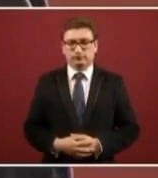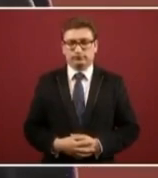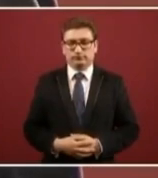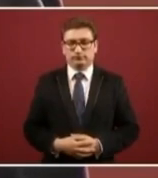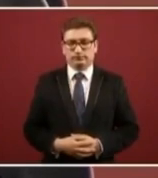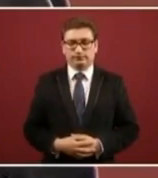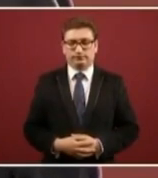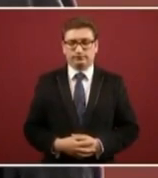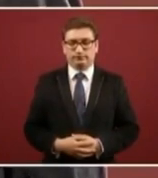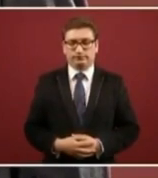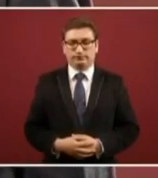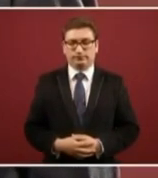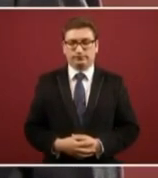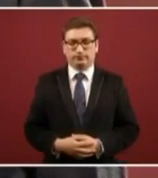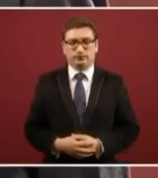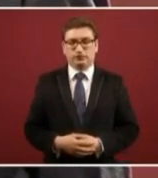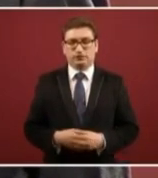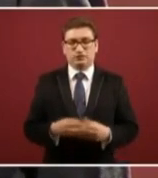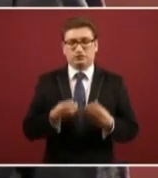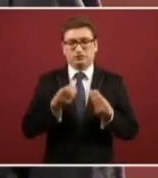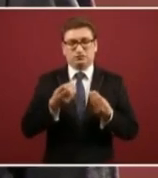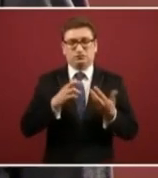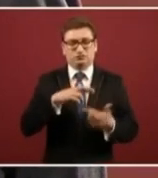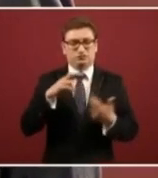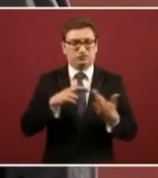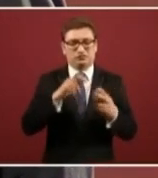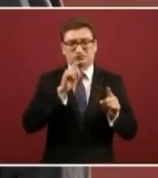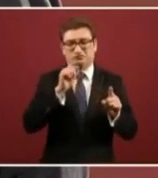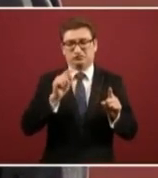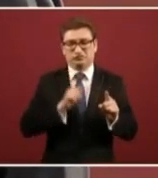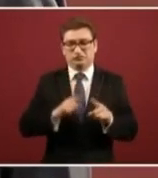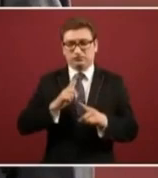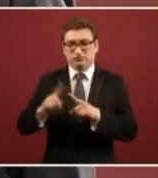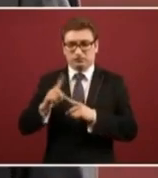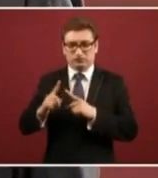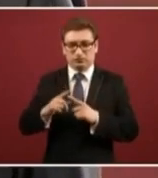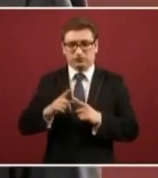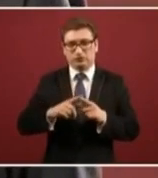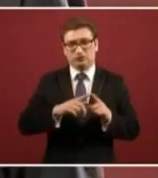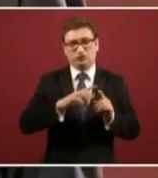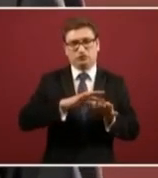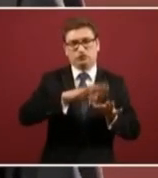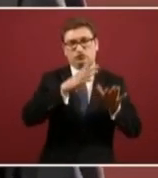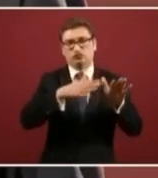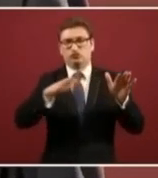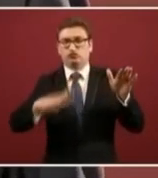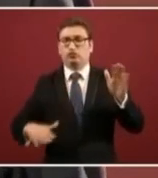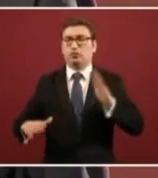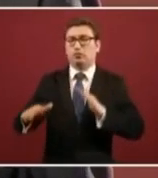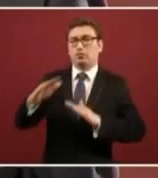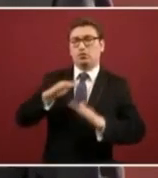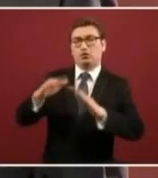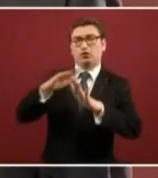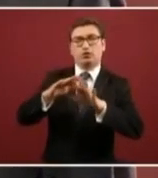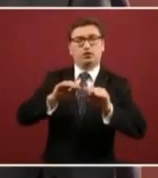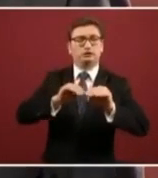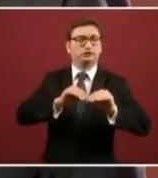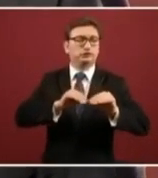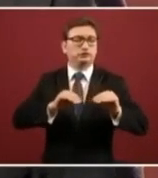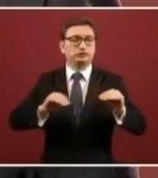y muchas regiones, valles, montañas,